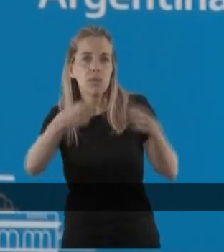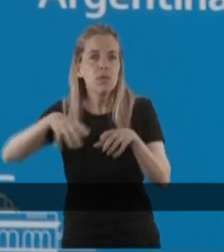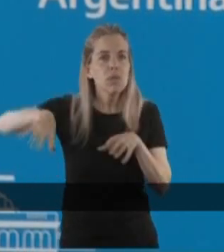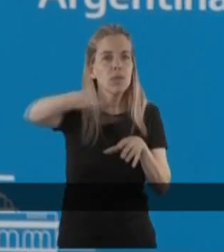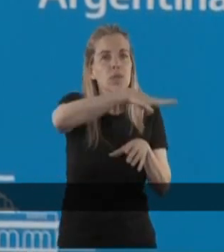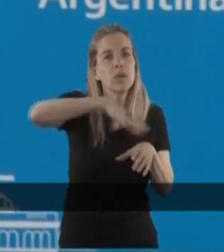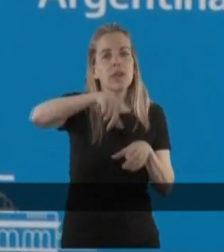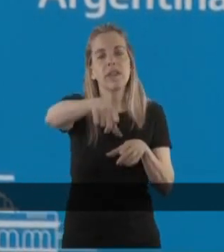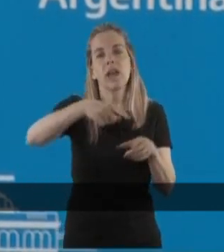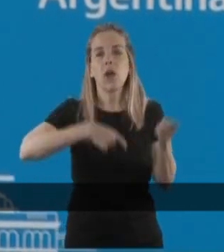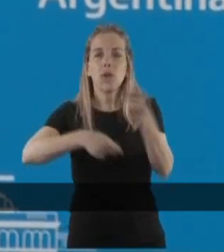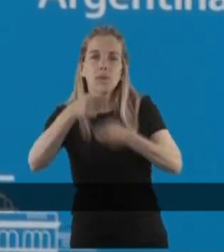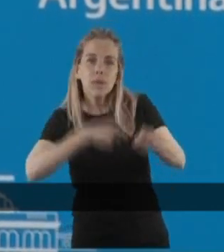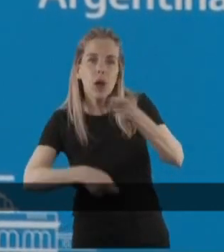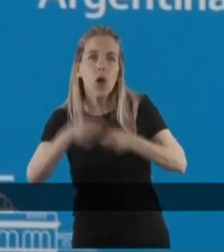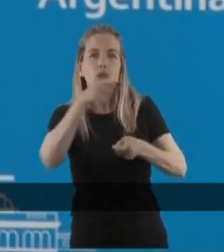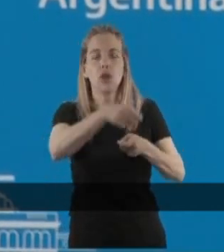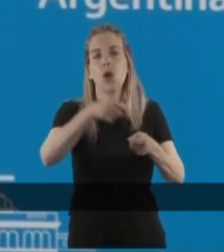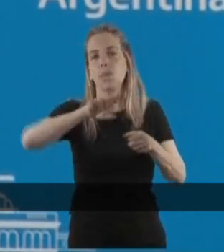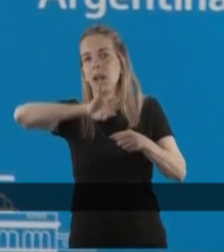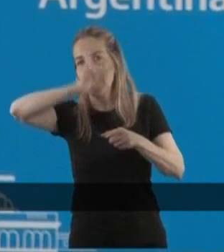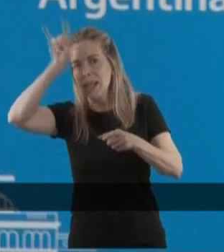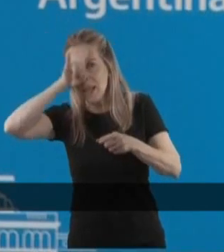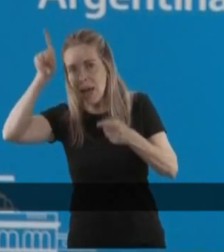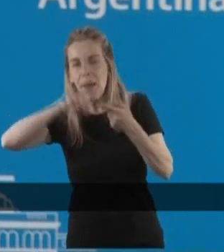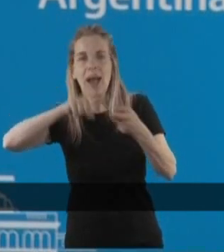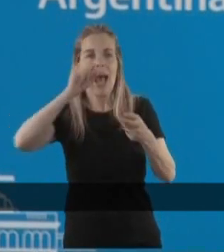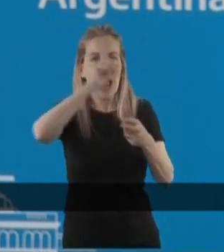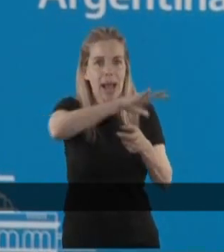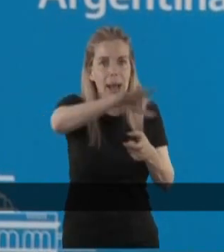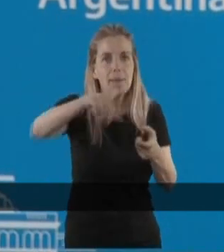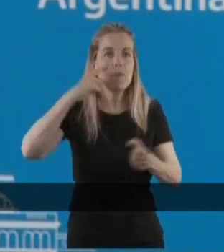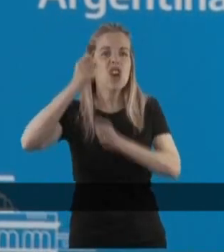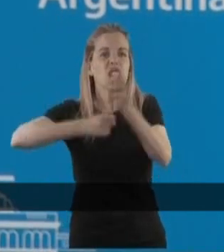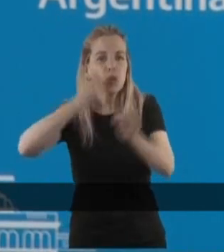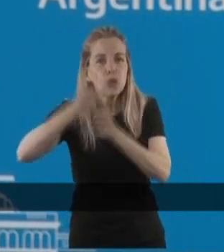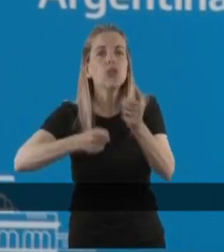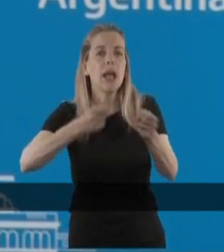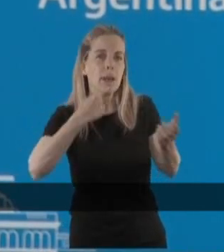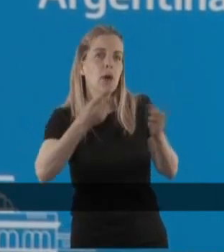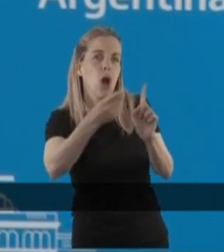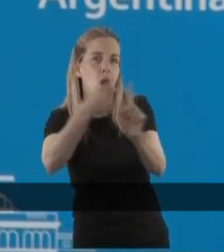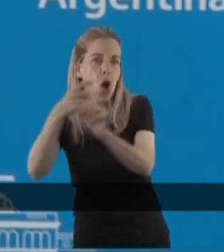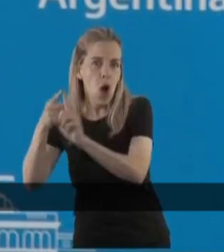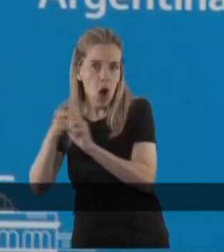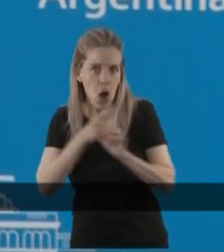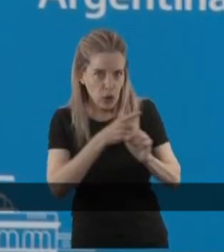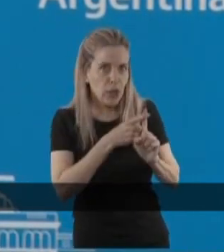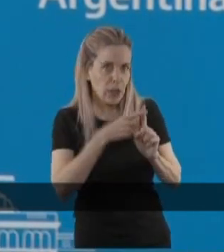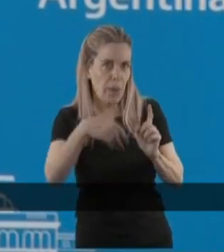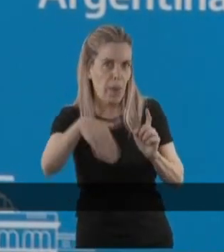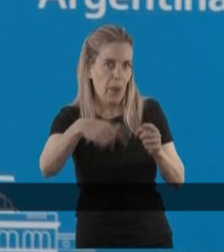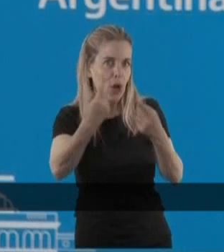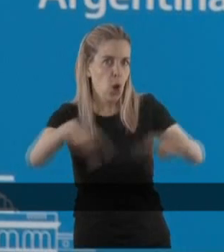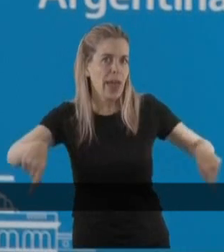sector, tanto con el sector agrario, con el sector agroindustrial. Estamos trabajando en eso, va a haber novedades próximamente sobre las medidas que va a tomar el